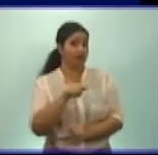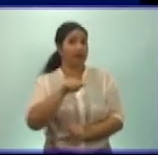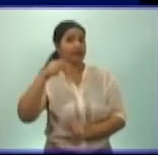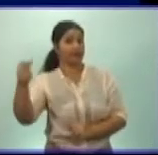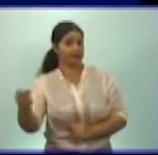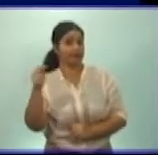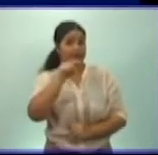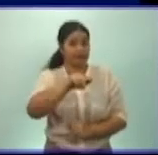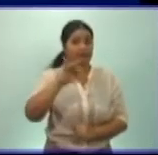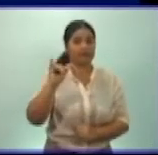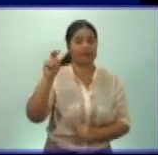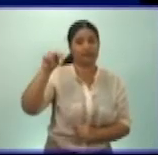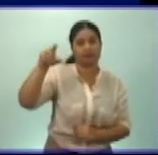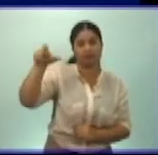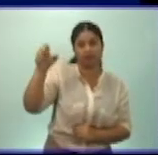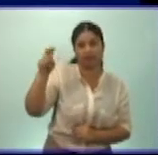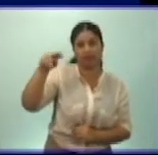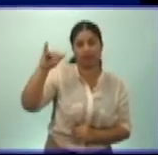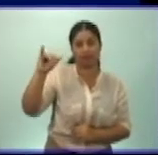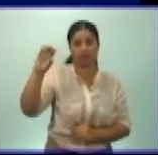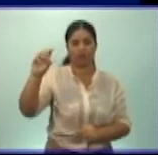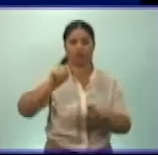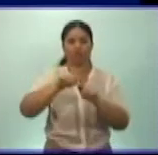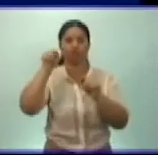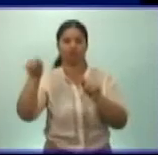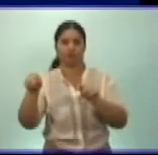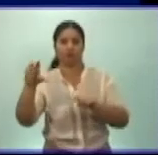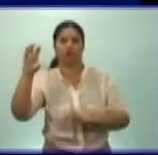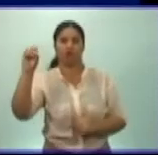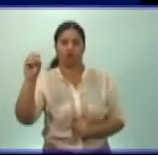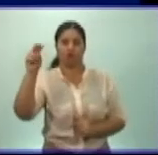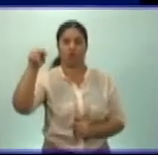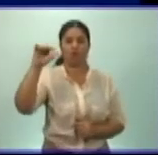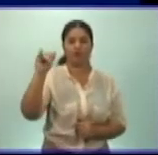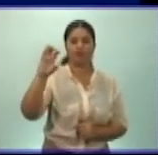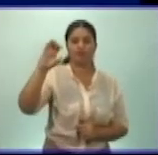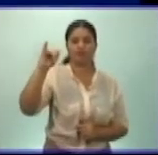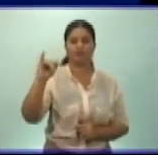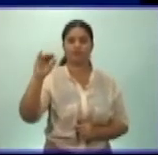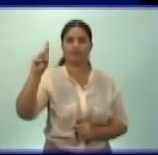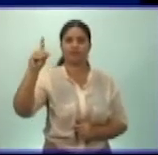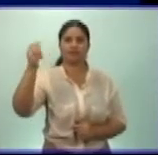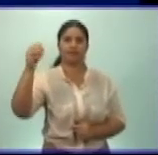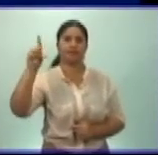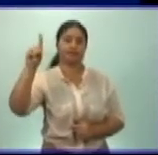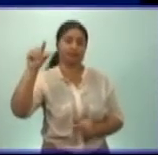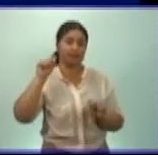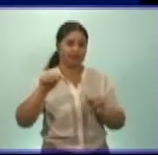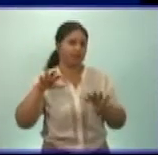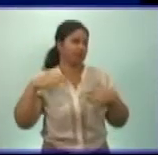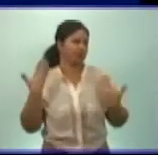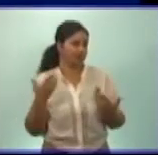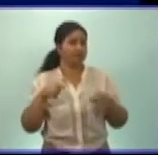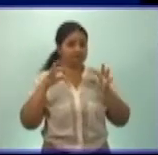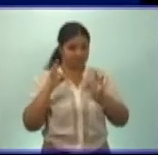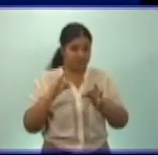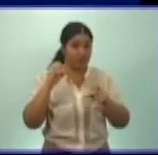personajes y caracteres inolvidables. Y hablando de dibujo, ustedes en el material pudieron observar una